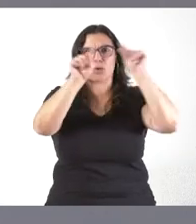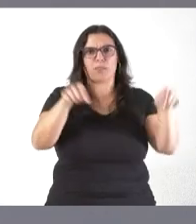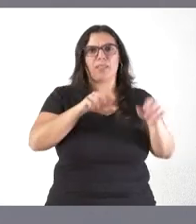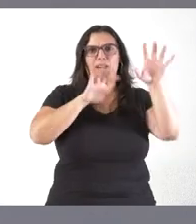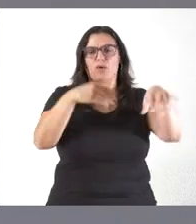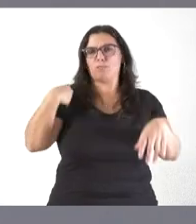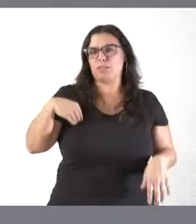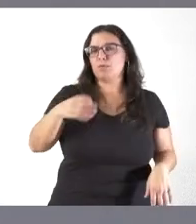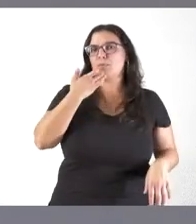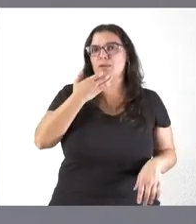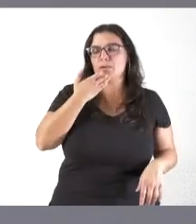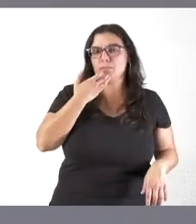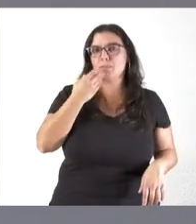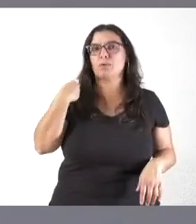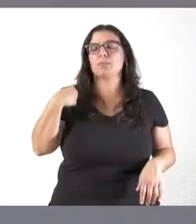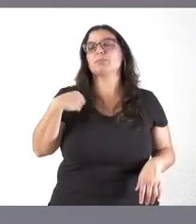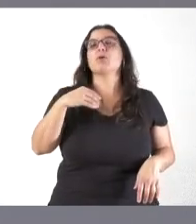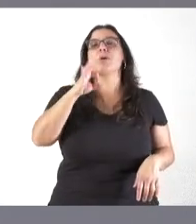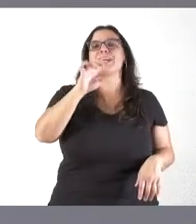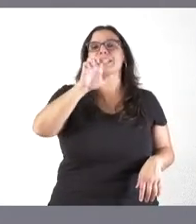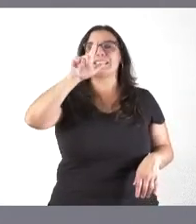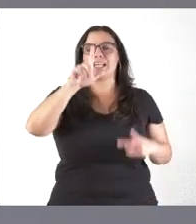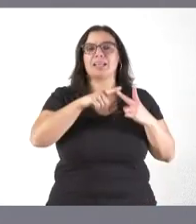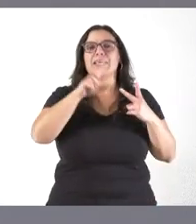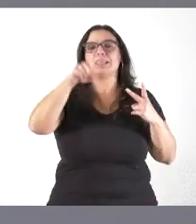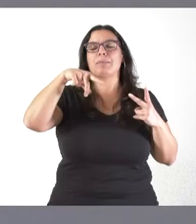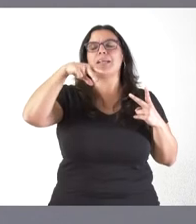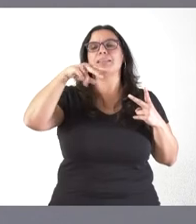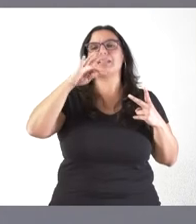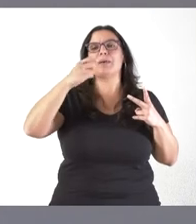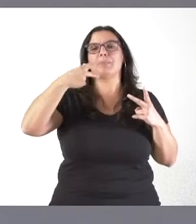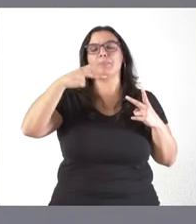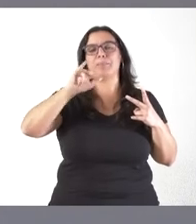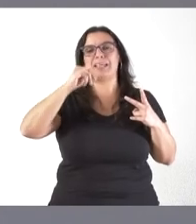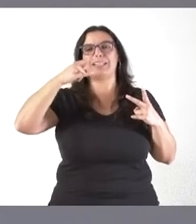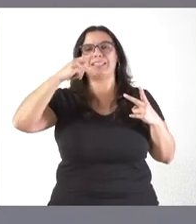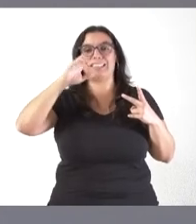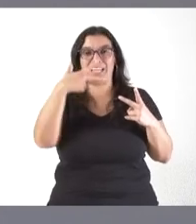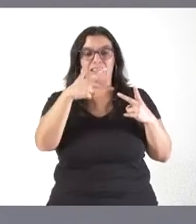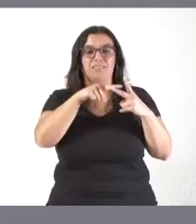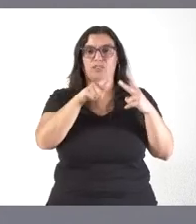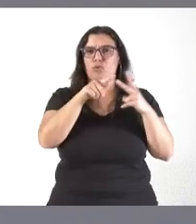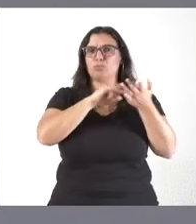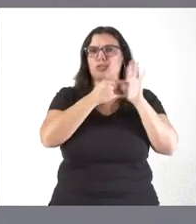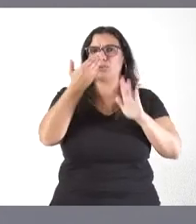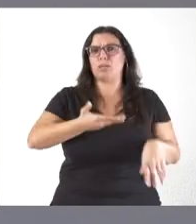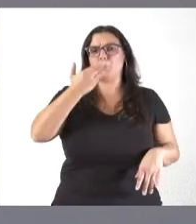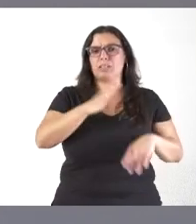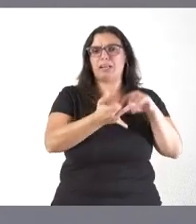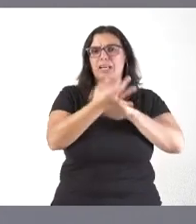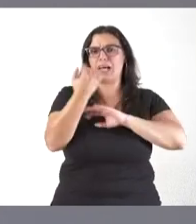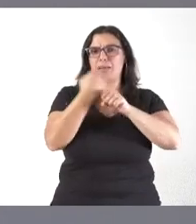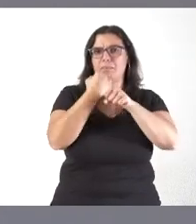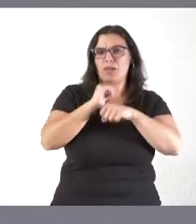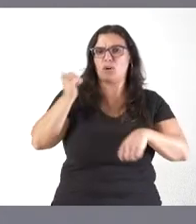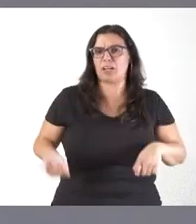es el caso de Network Steel y es el caso de The bitec que tienen proyectos muy importantes para León con creación de empleo riqueza no